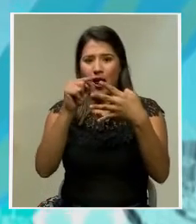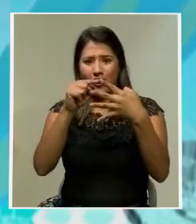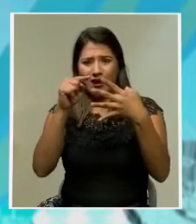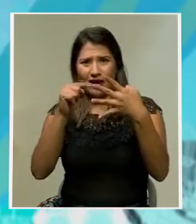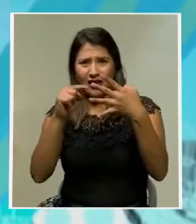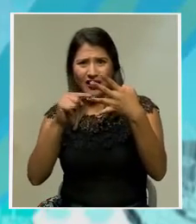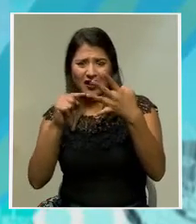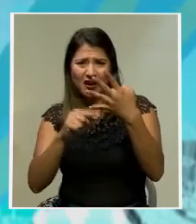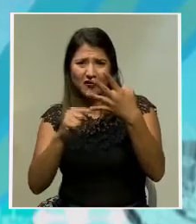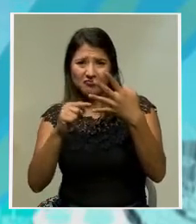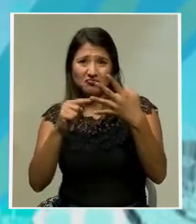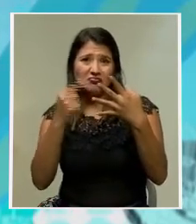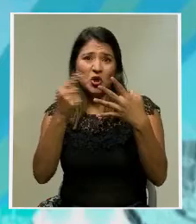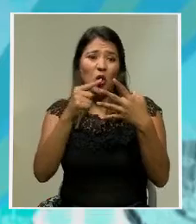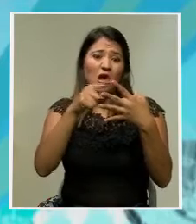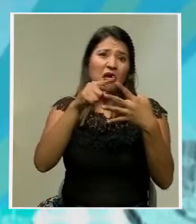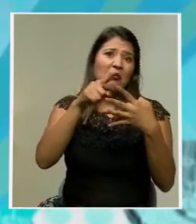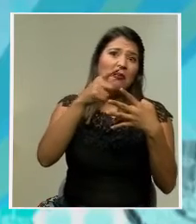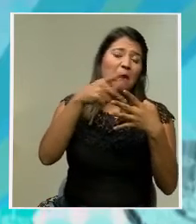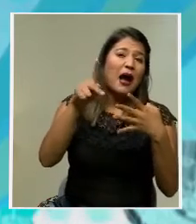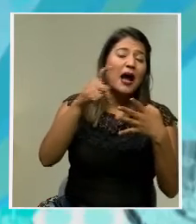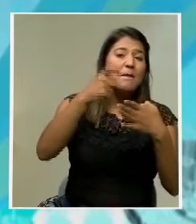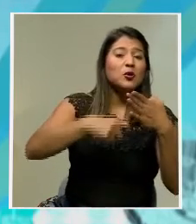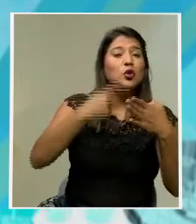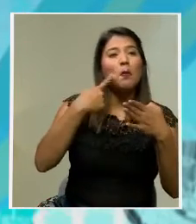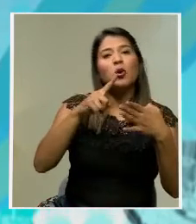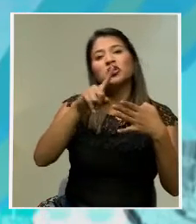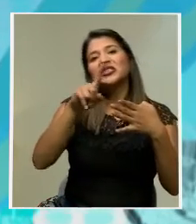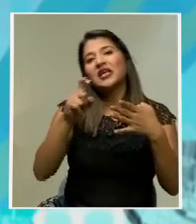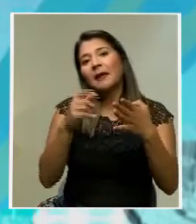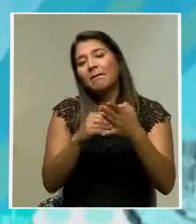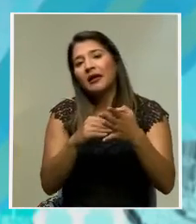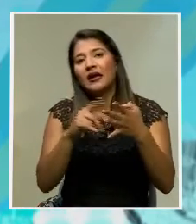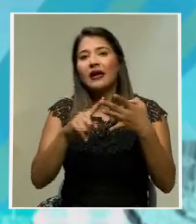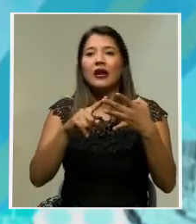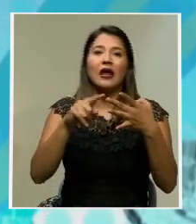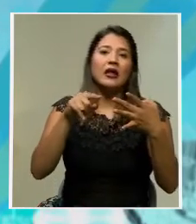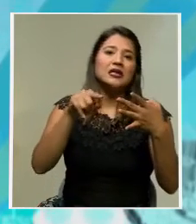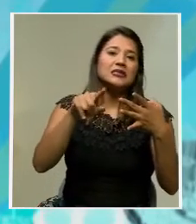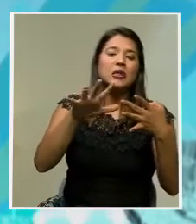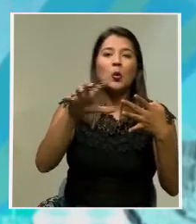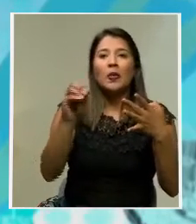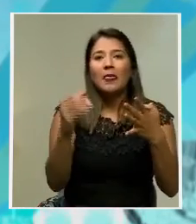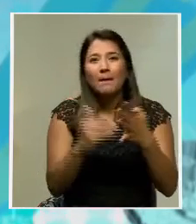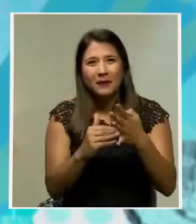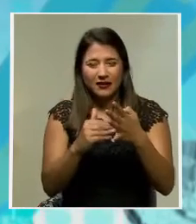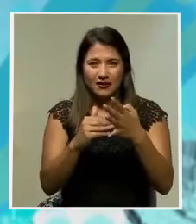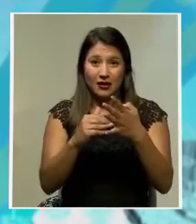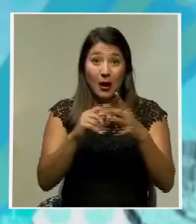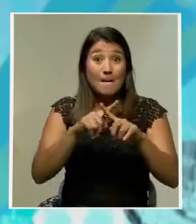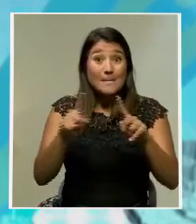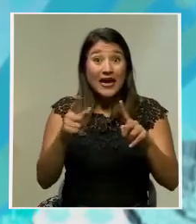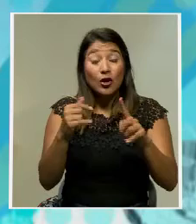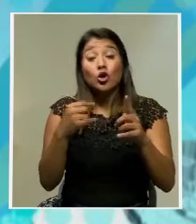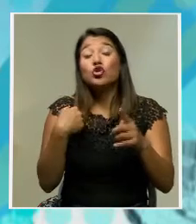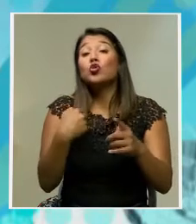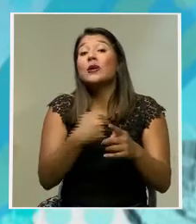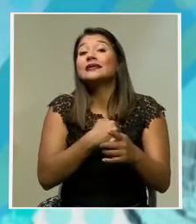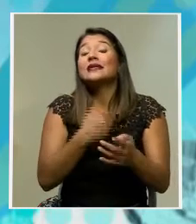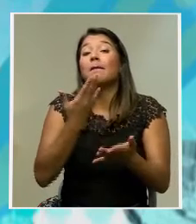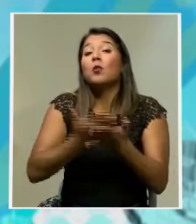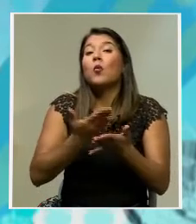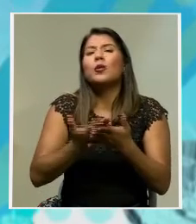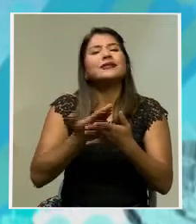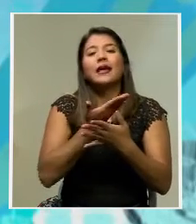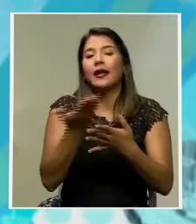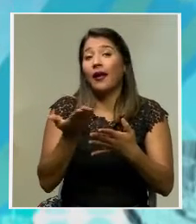reciba más tenga que pagar más impuestos de renta. Nosotros desde el punto de vista financiero lo vemos como un proyecto de